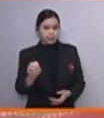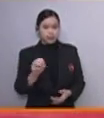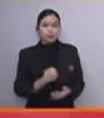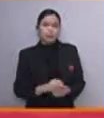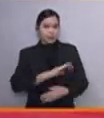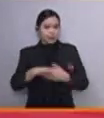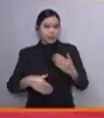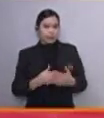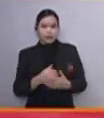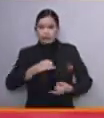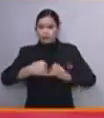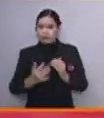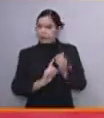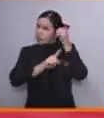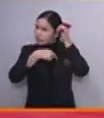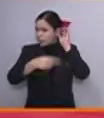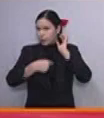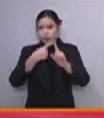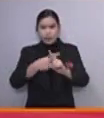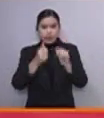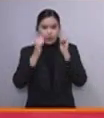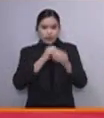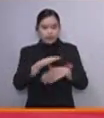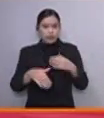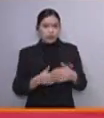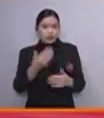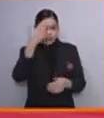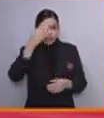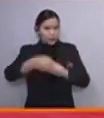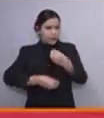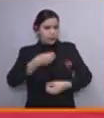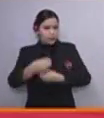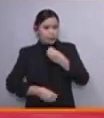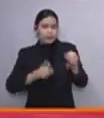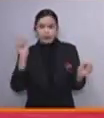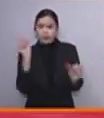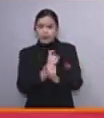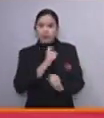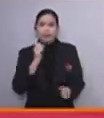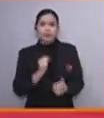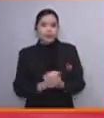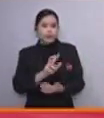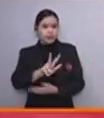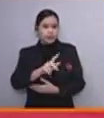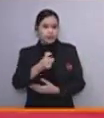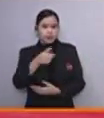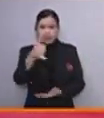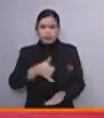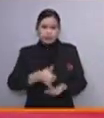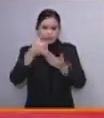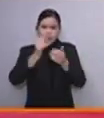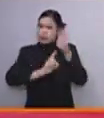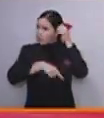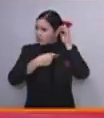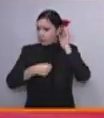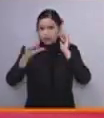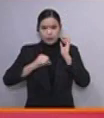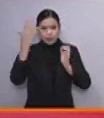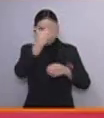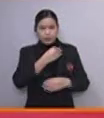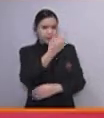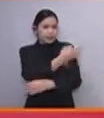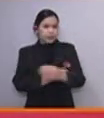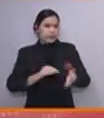los jugadores de MultiX, atentos porque conoceremos la esfera ganadora, suerte. Y esa es 3X, su premio para la diaria esta linda tarde